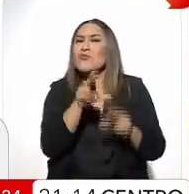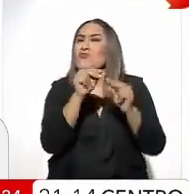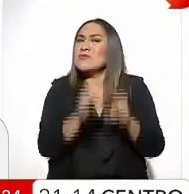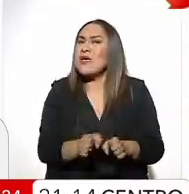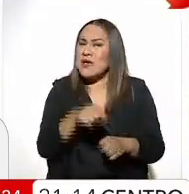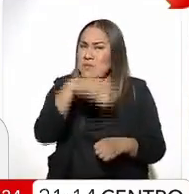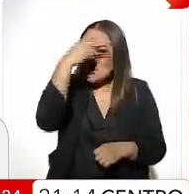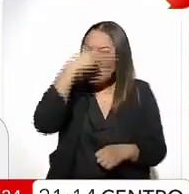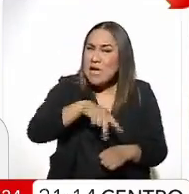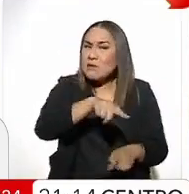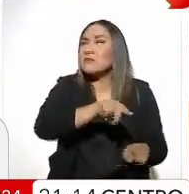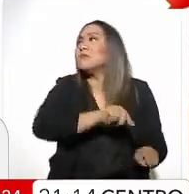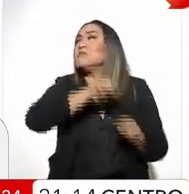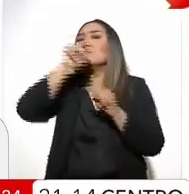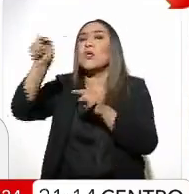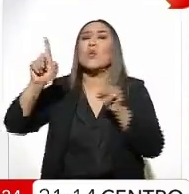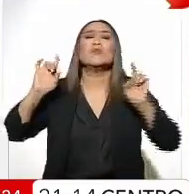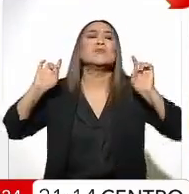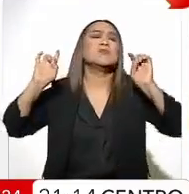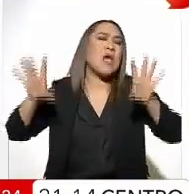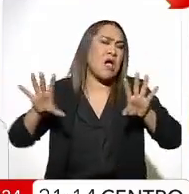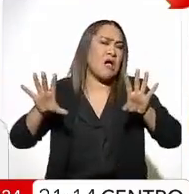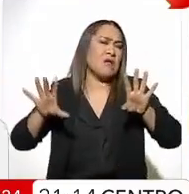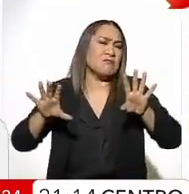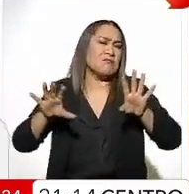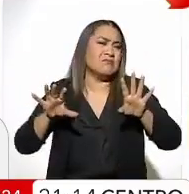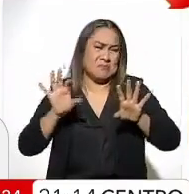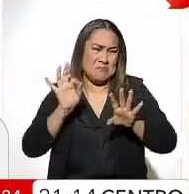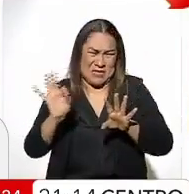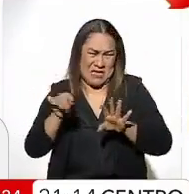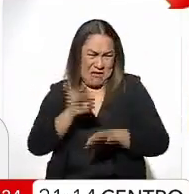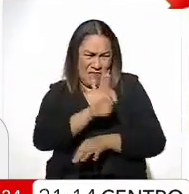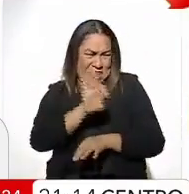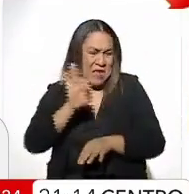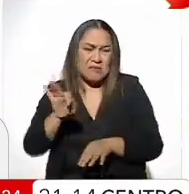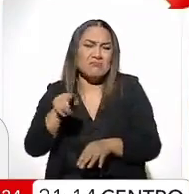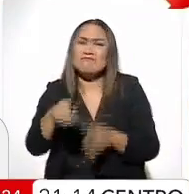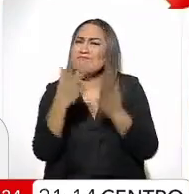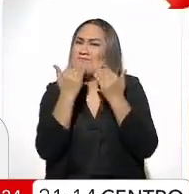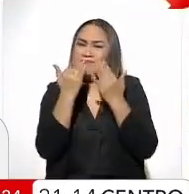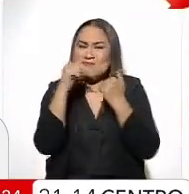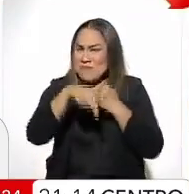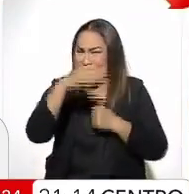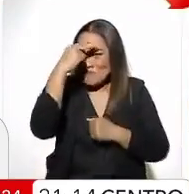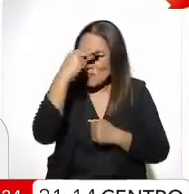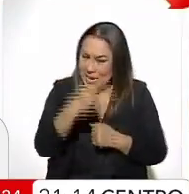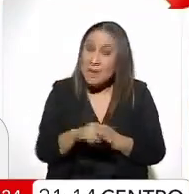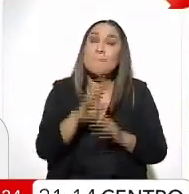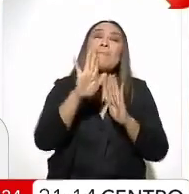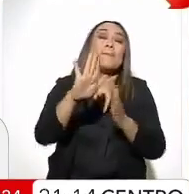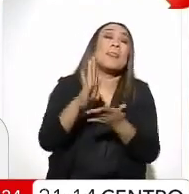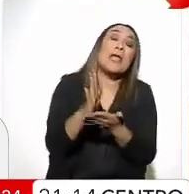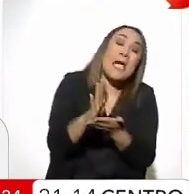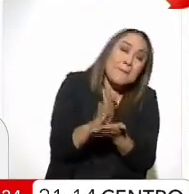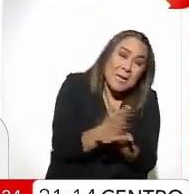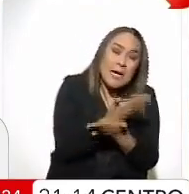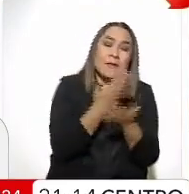estaba en Los Ángeles en esa fecha. Y aparte de eso,